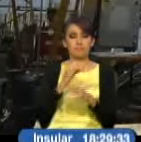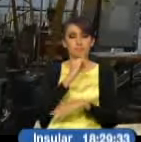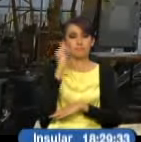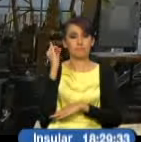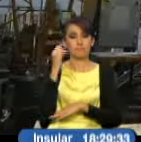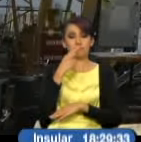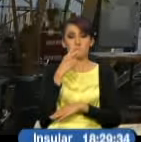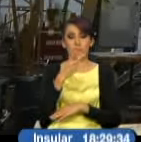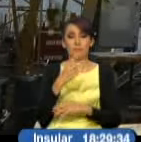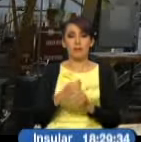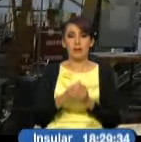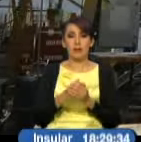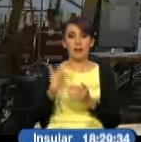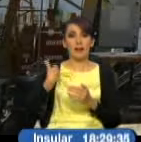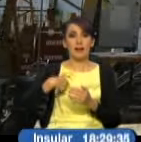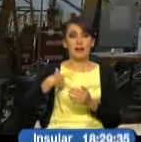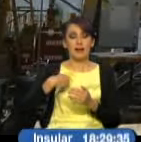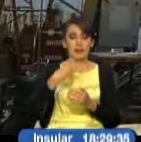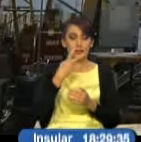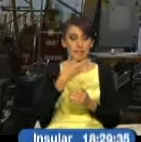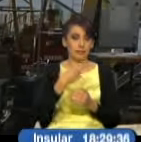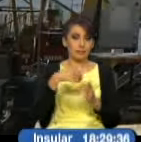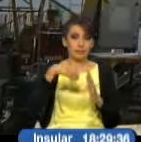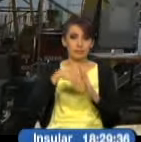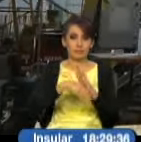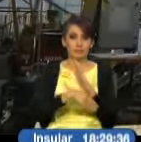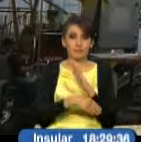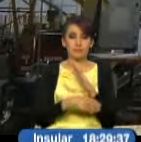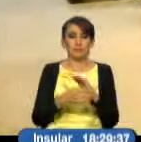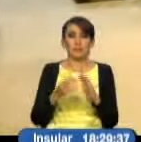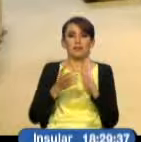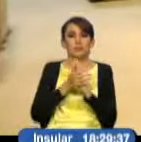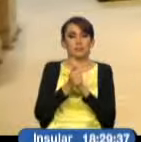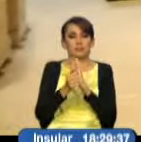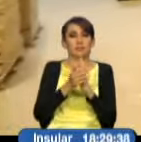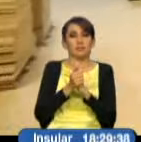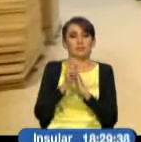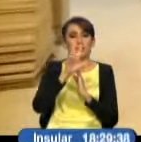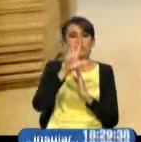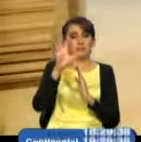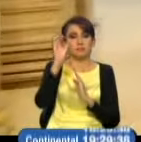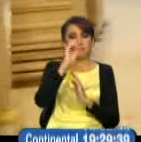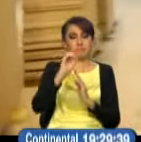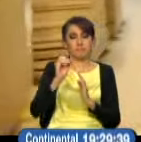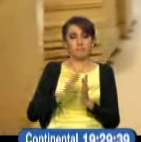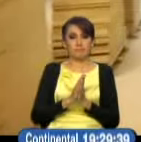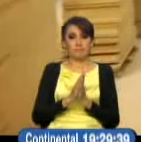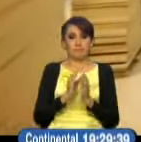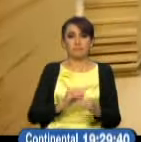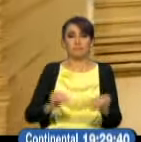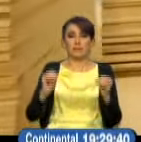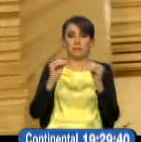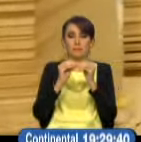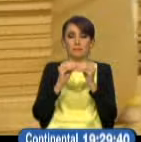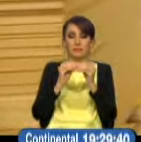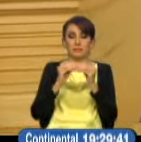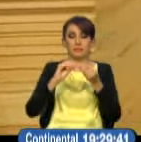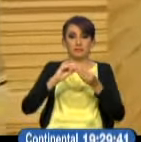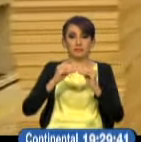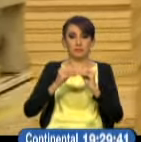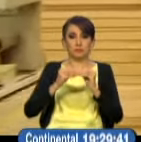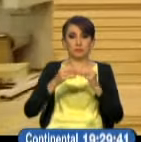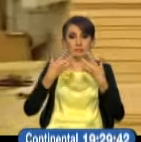por la caída de la actividad y advierten que el sector tiene una capacidad ociosa del 35%. La mayor cifra desde la crisis